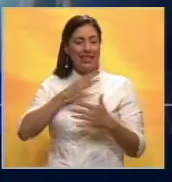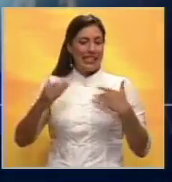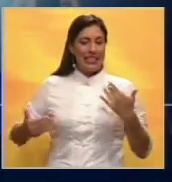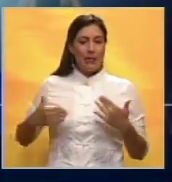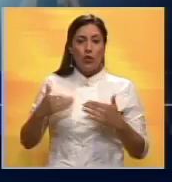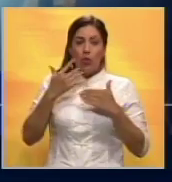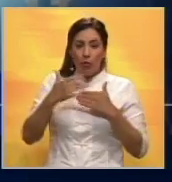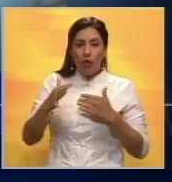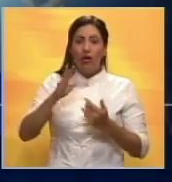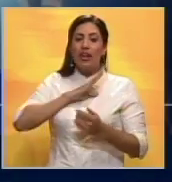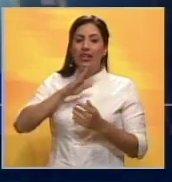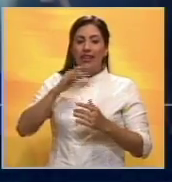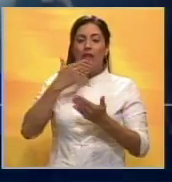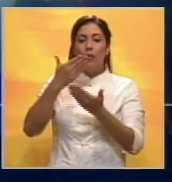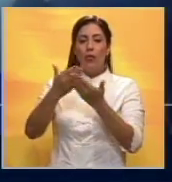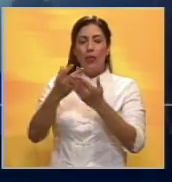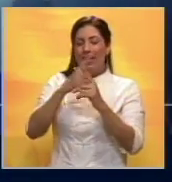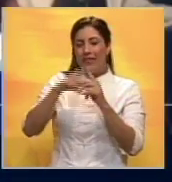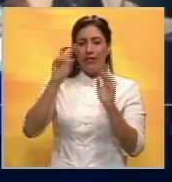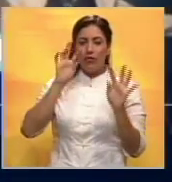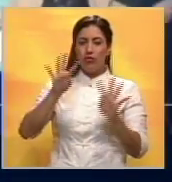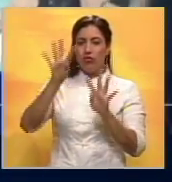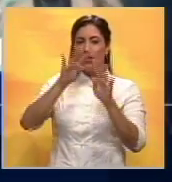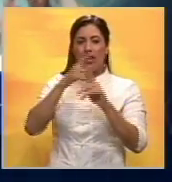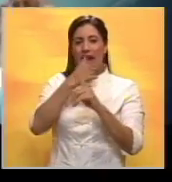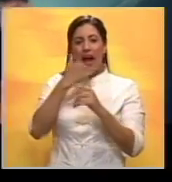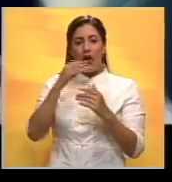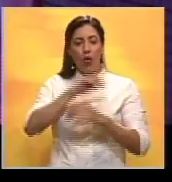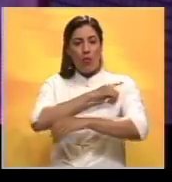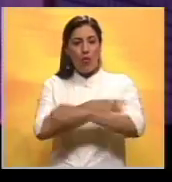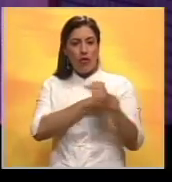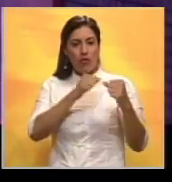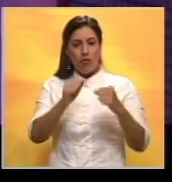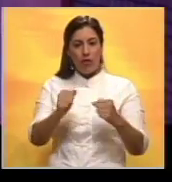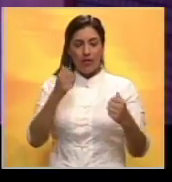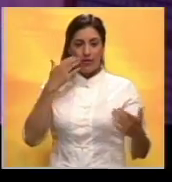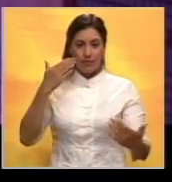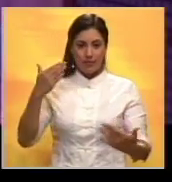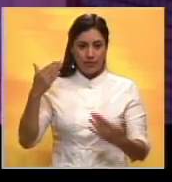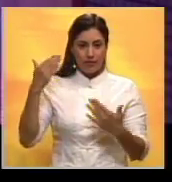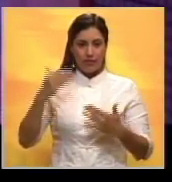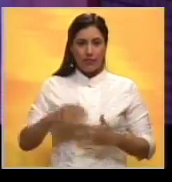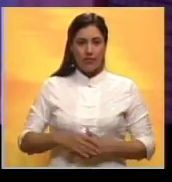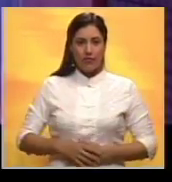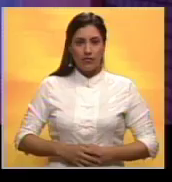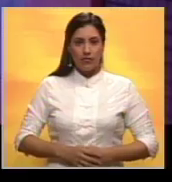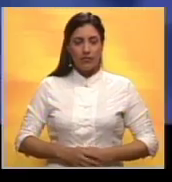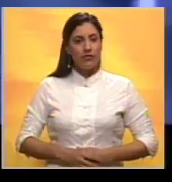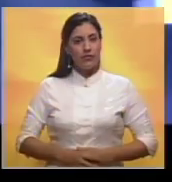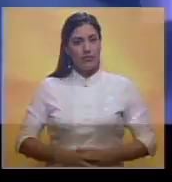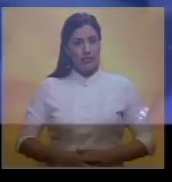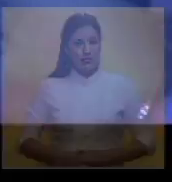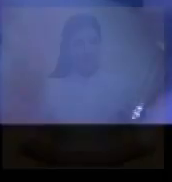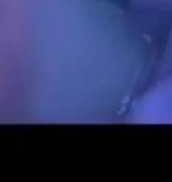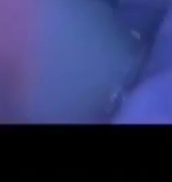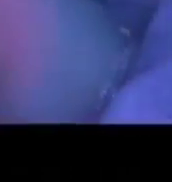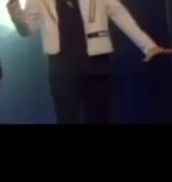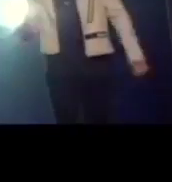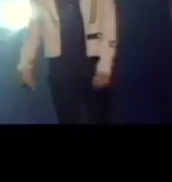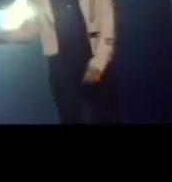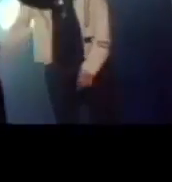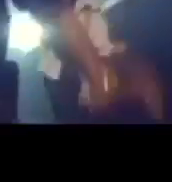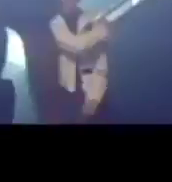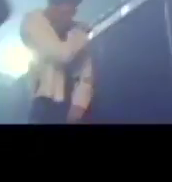emocionado de formar parte de una propuesta visual y musical muy poderosa te bloqueo y que se te